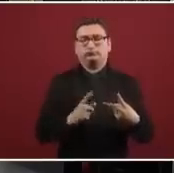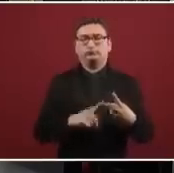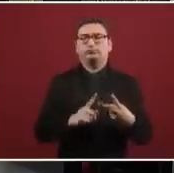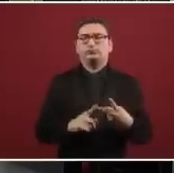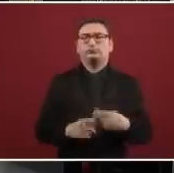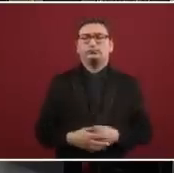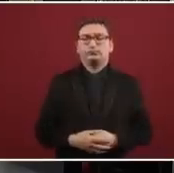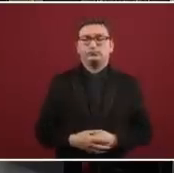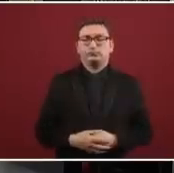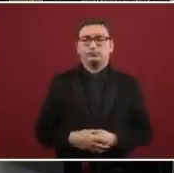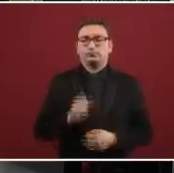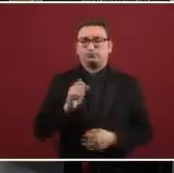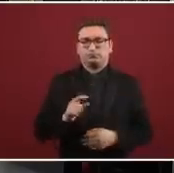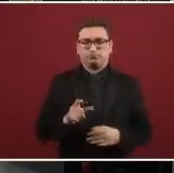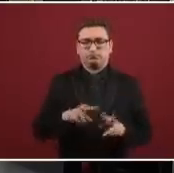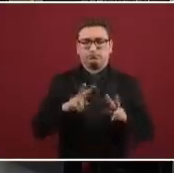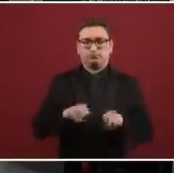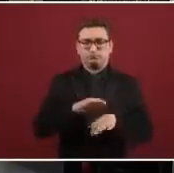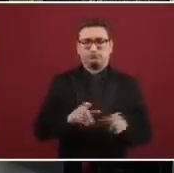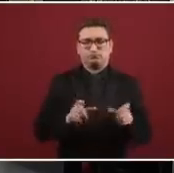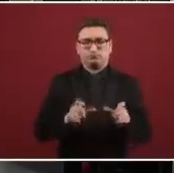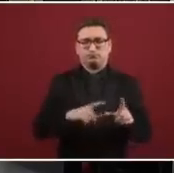un poquito la Guardia Nacional.